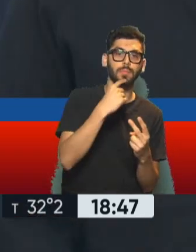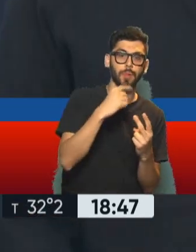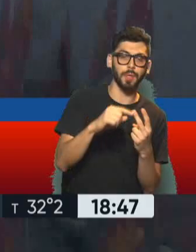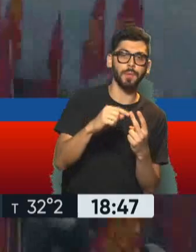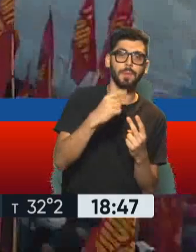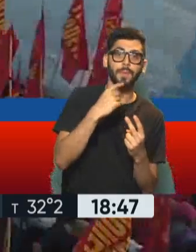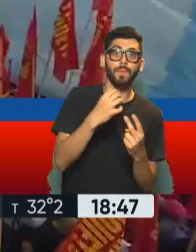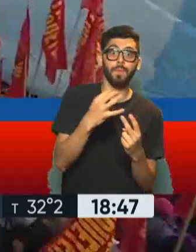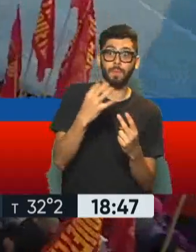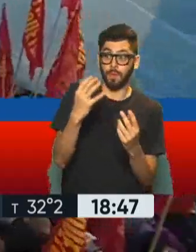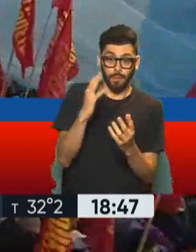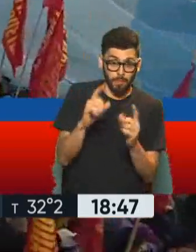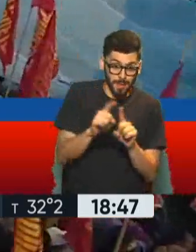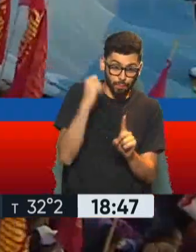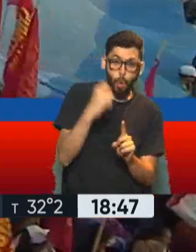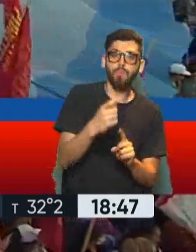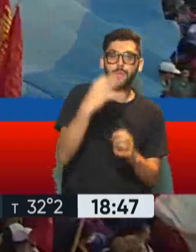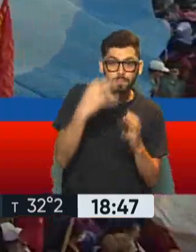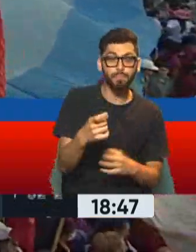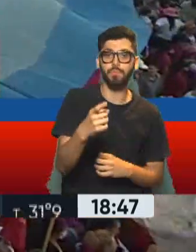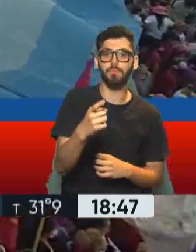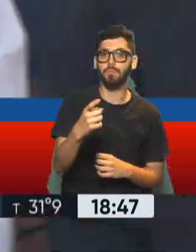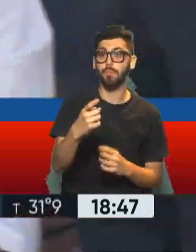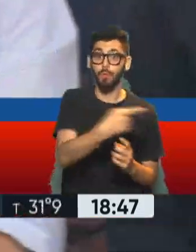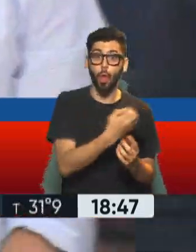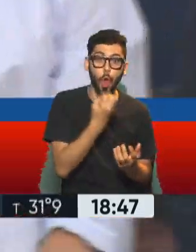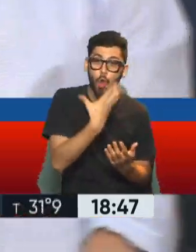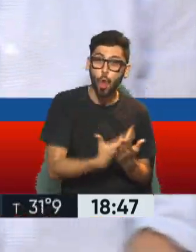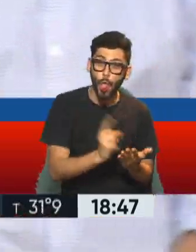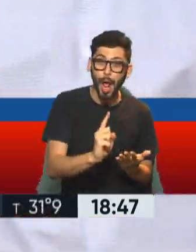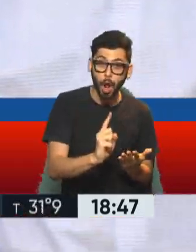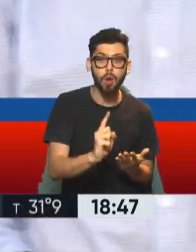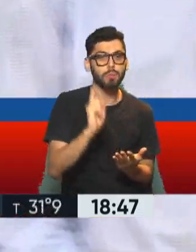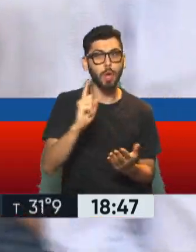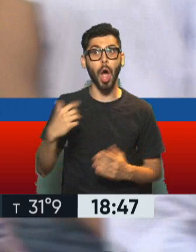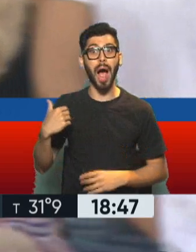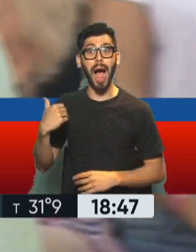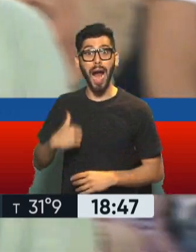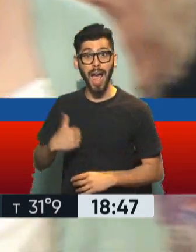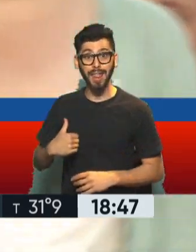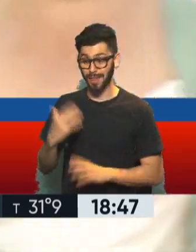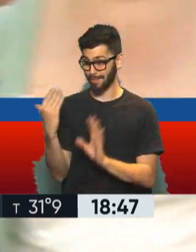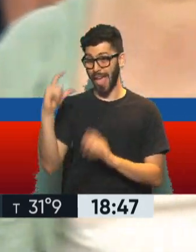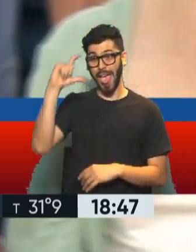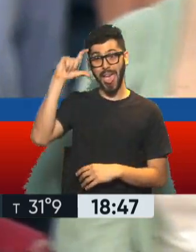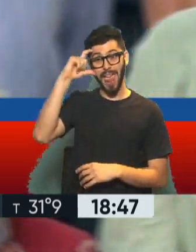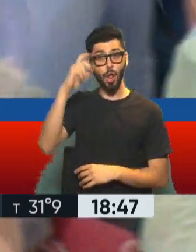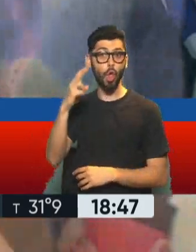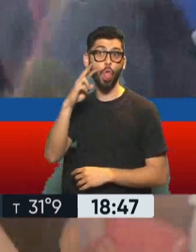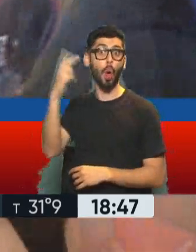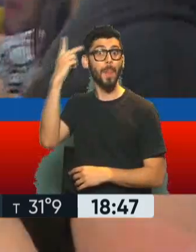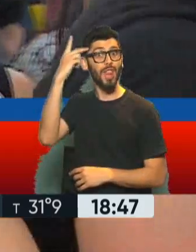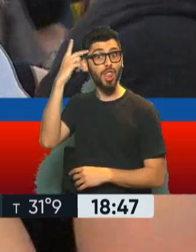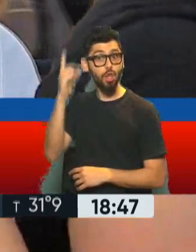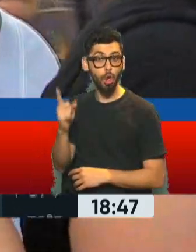que asumimos. Porque más allá de que no lo hayan declarado, la verdad es que la Argentina en enero del 2018 ya